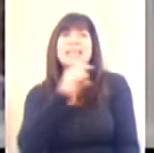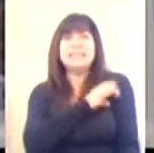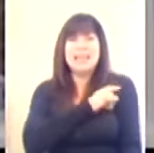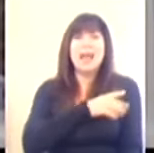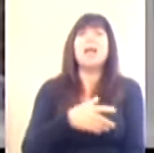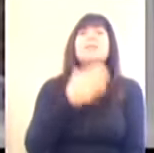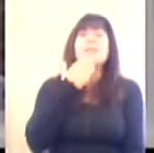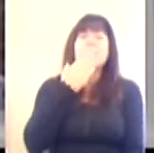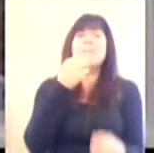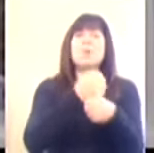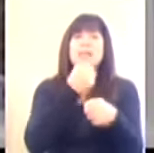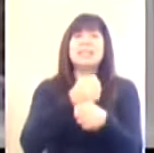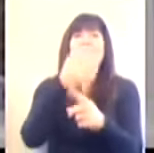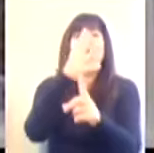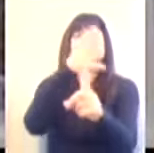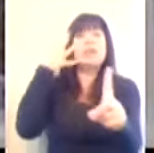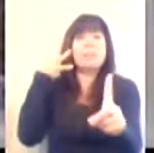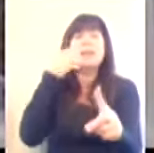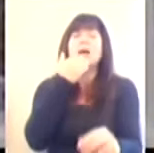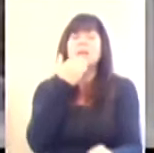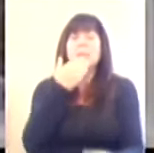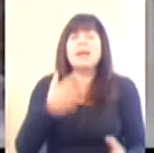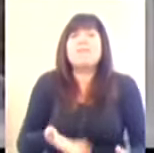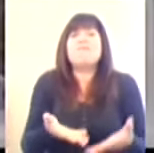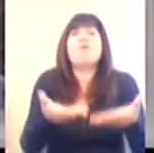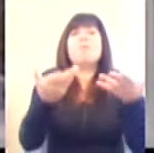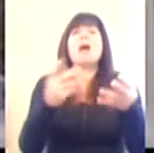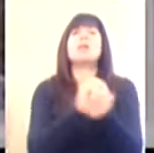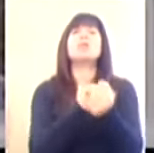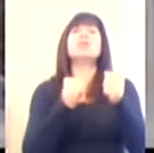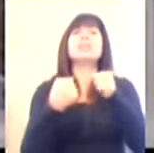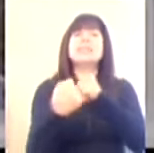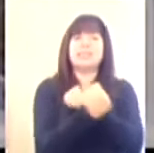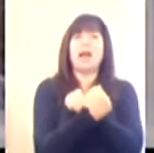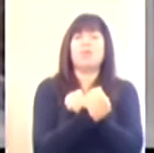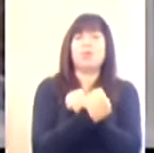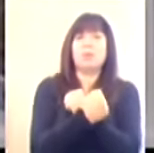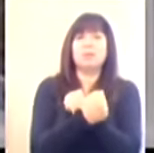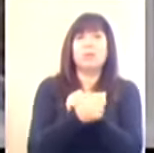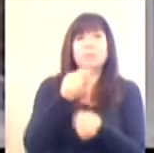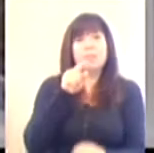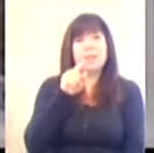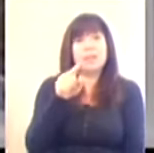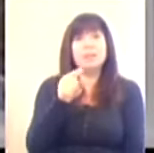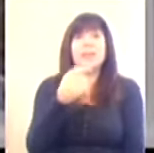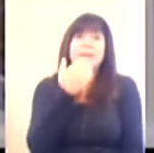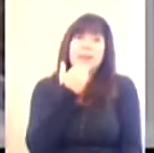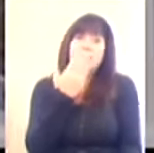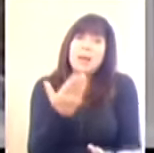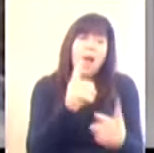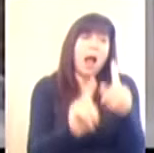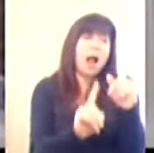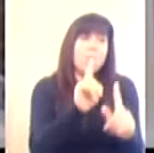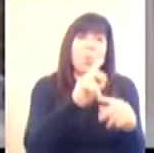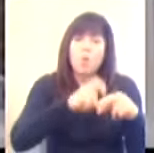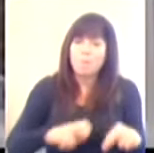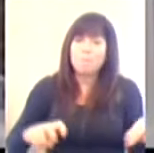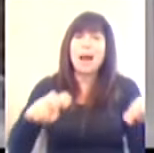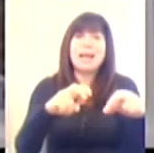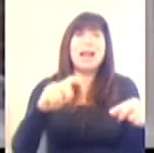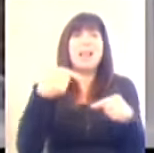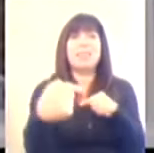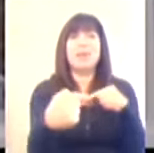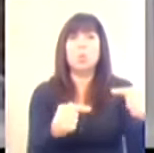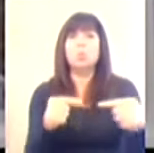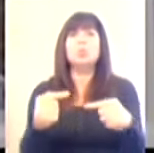trabajo que están haciendo para justamente impulsar esta transformación. Y a quienes formarán parte del panel de discusión que